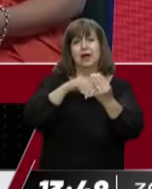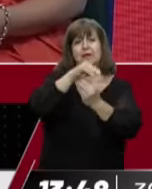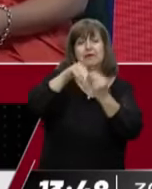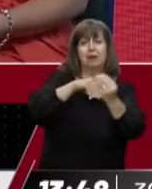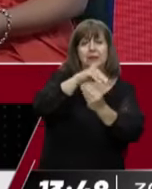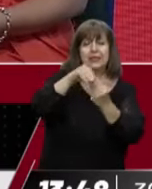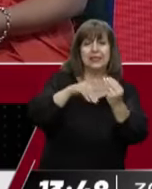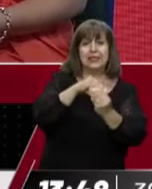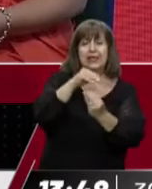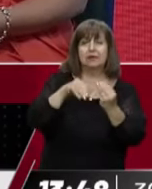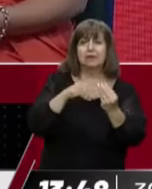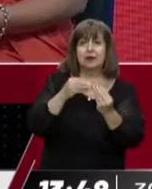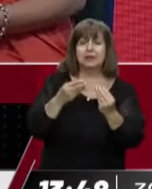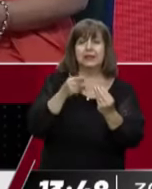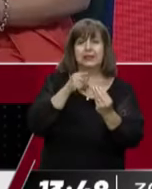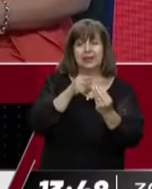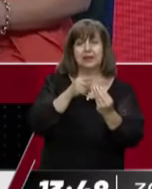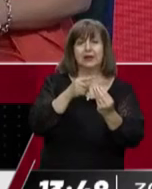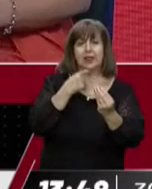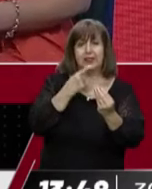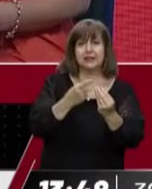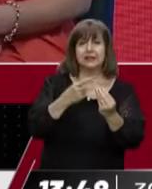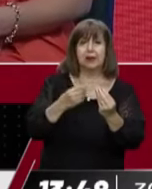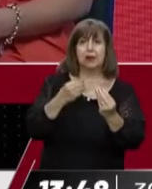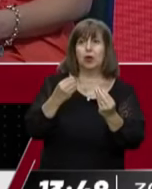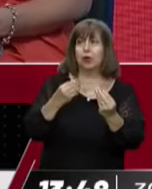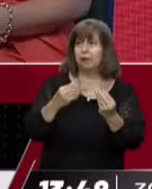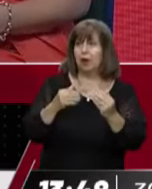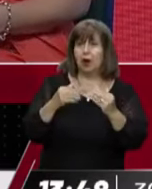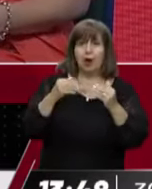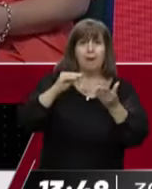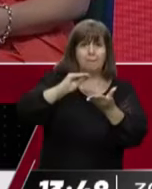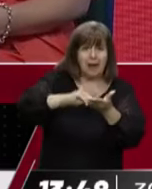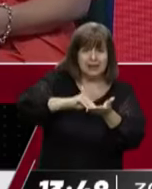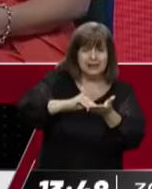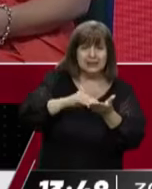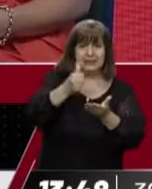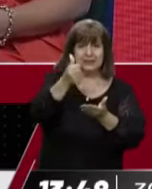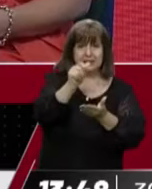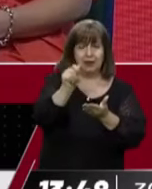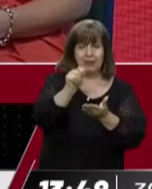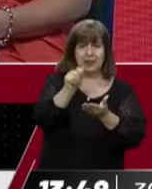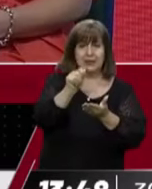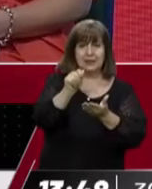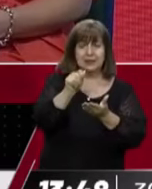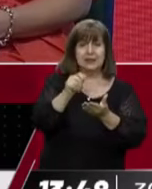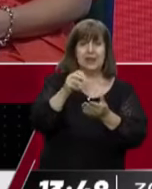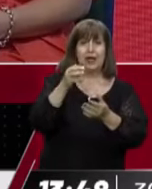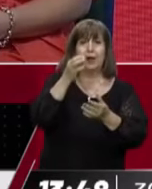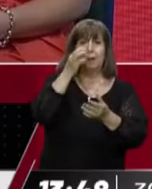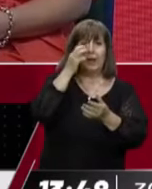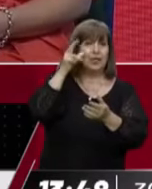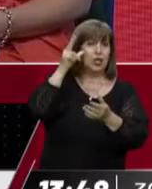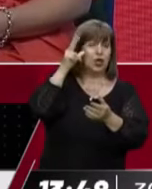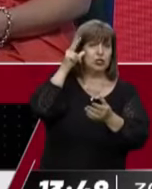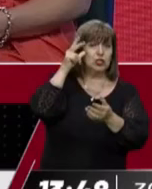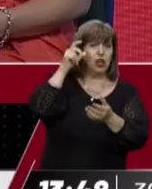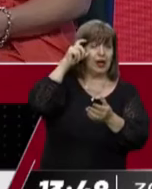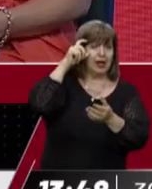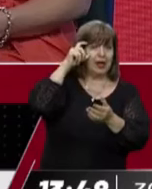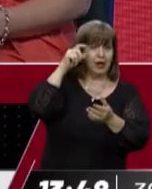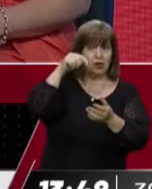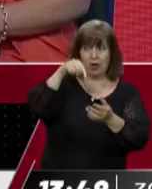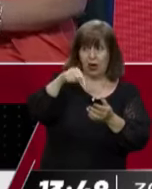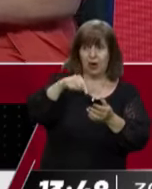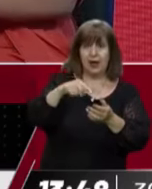familia de Alejo es esta prórroga por 6 meses más. El 28 de enero Alejo va a cumplir 6 meses detenido,